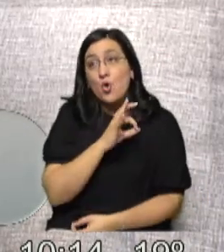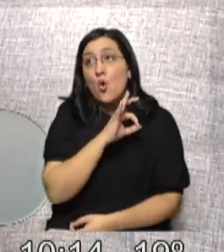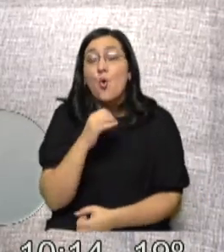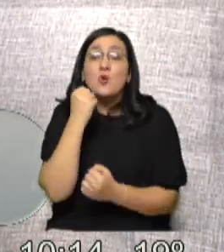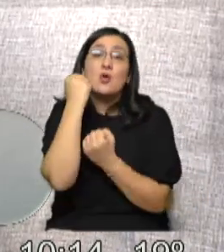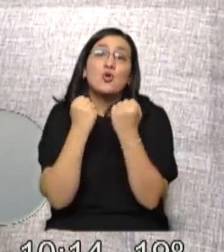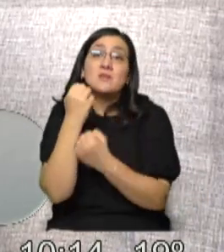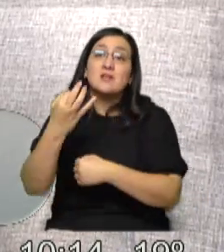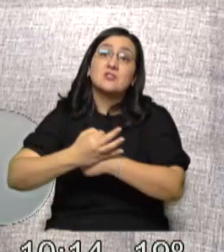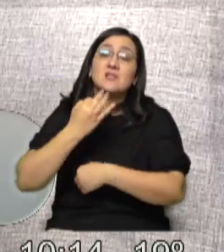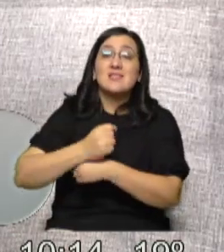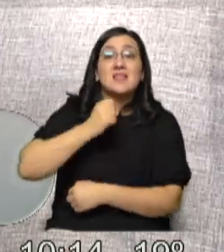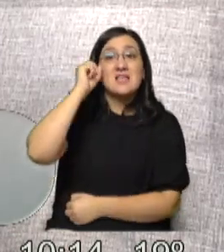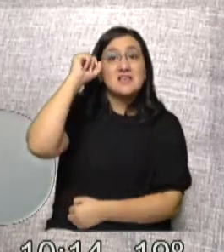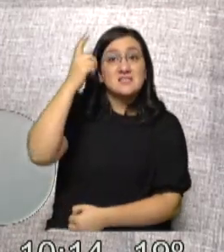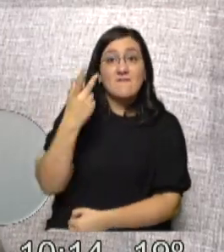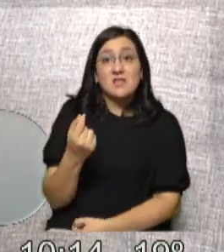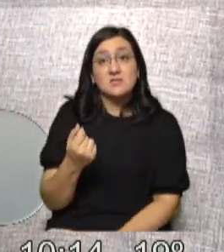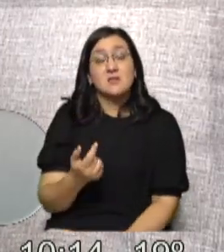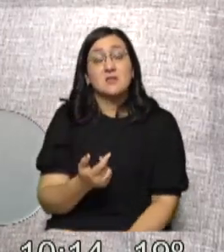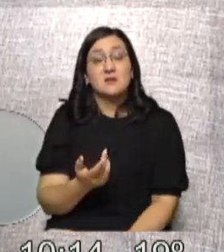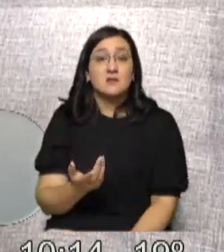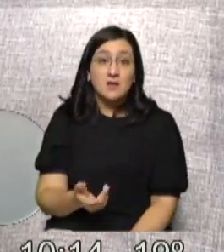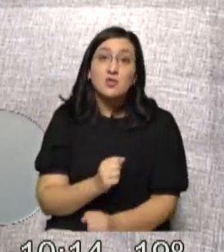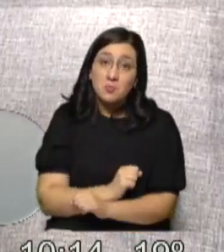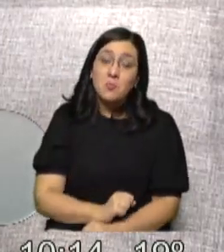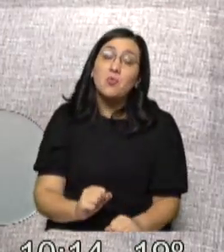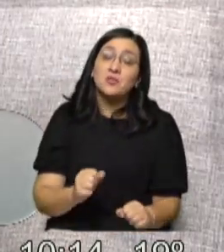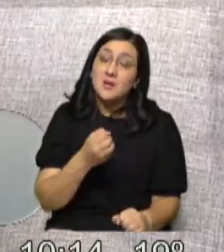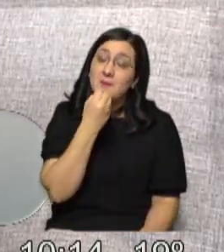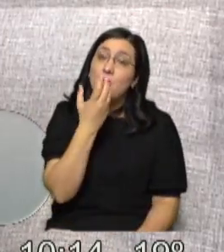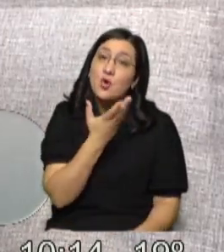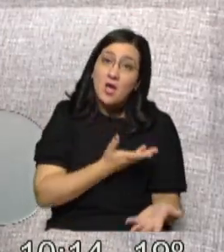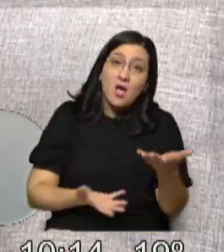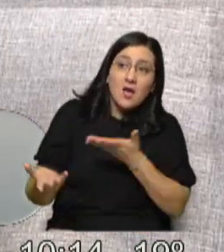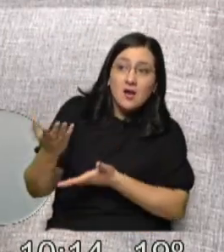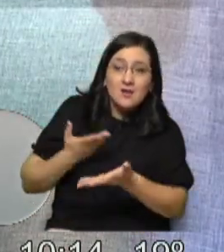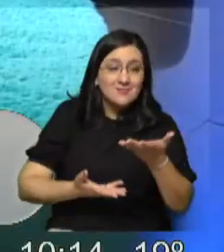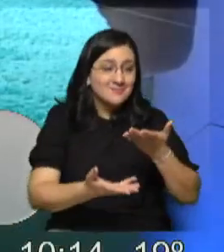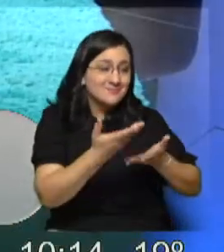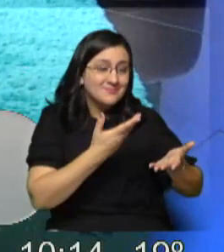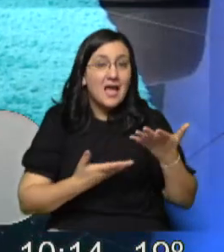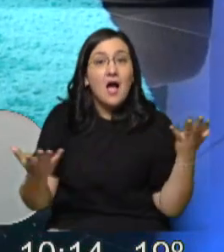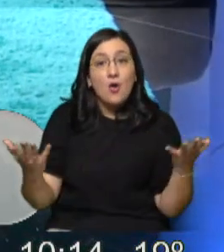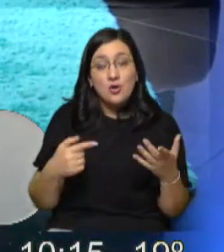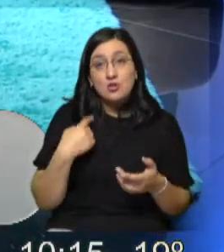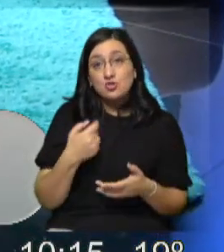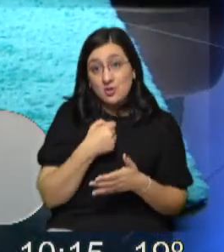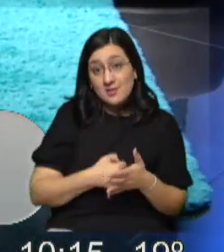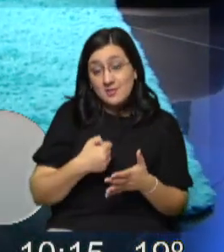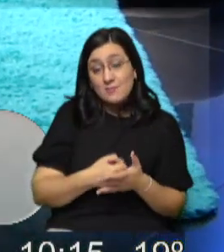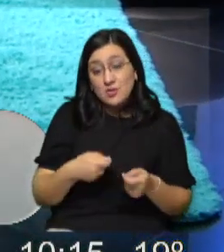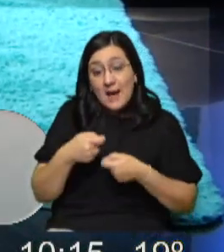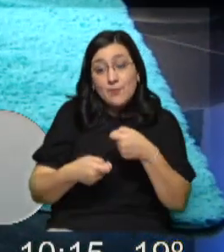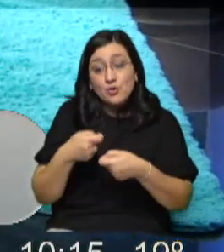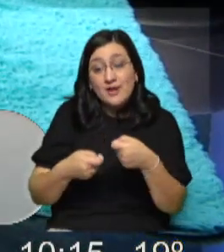nos enseña un poco inteligencia financiera, creo que esto podría circular un poco mejor. En este sentido, desde la salud mental es que lo intentamos hacer nosotros.